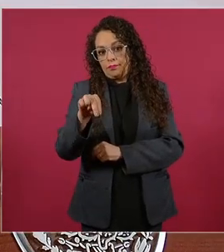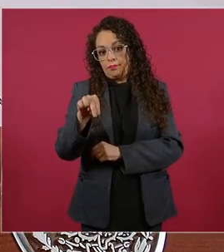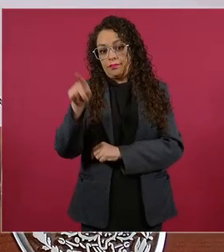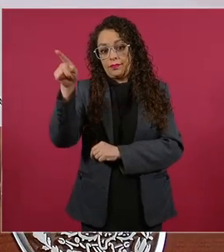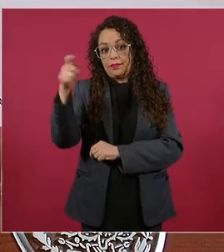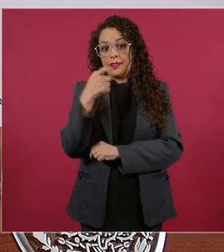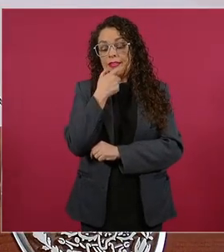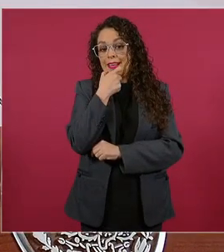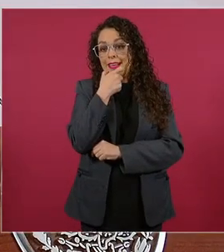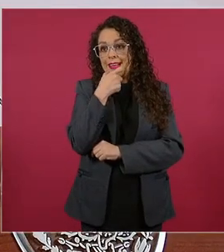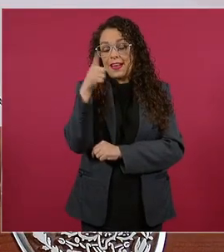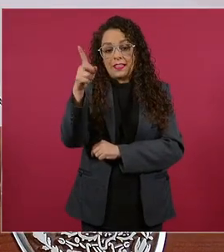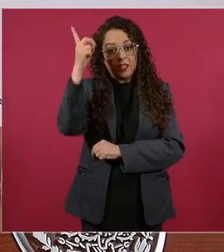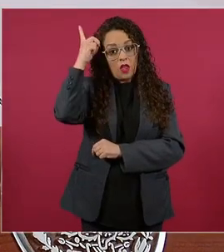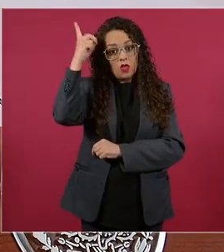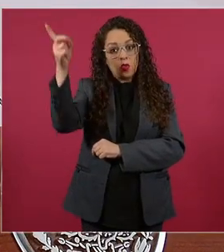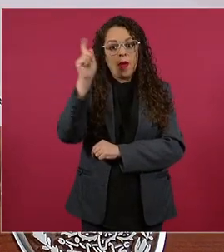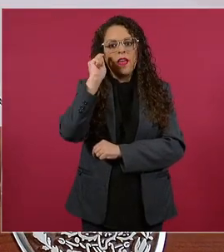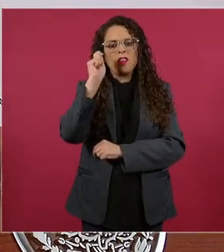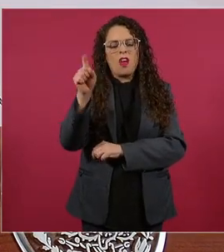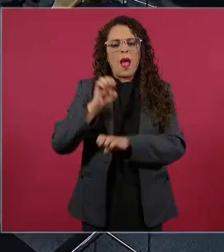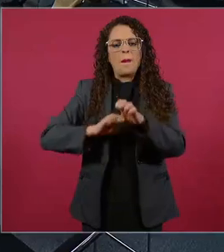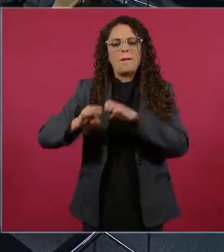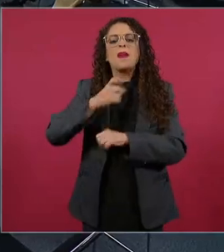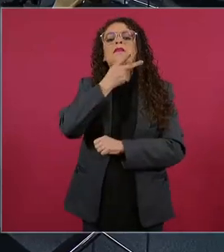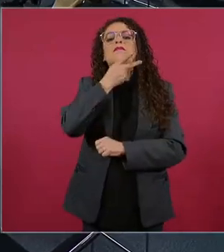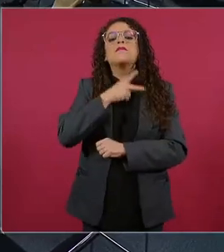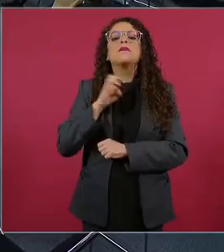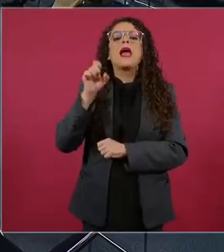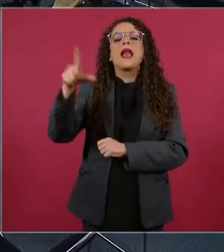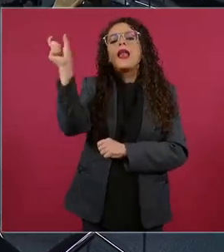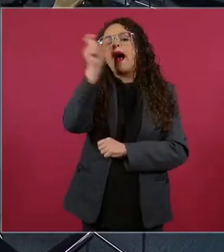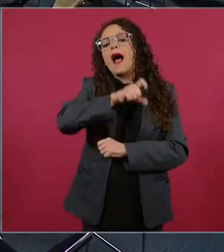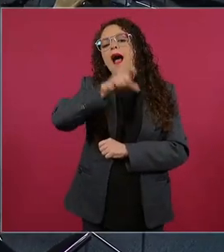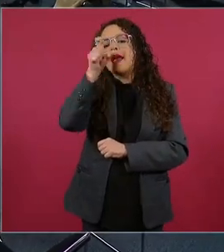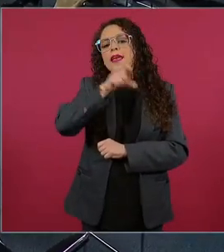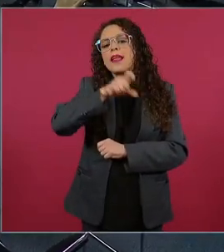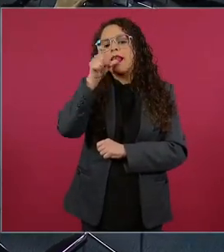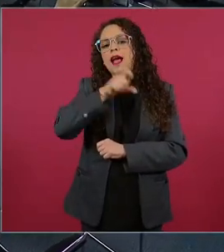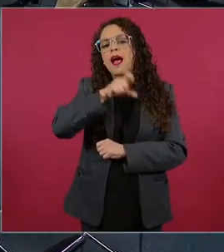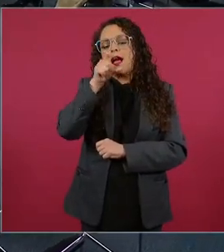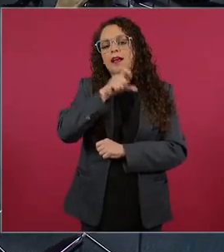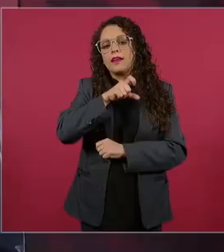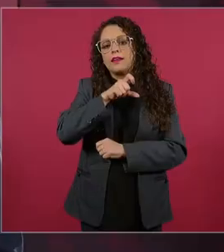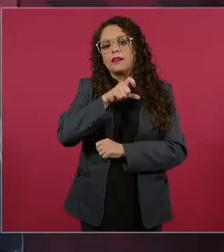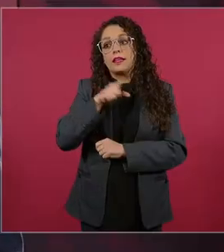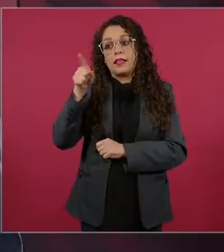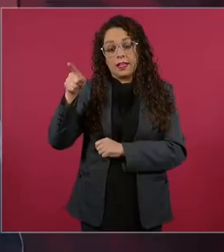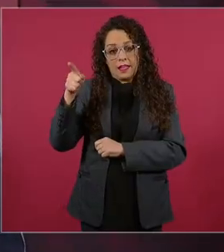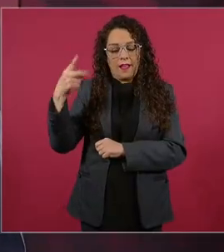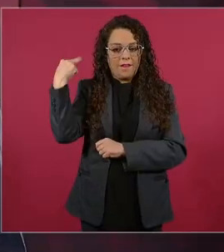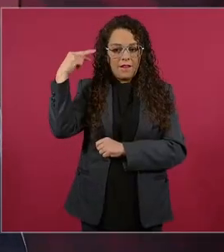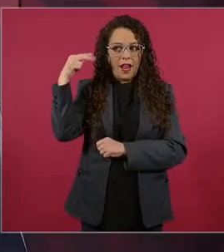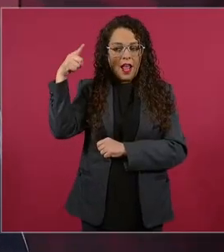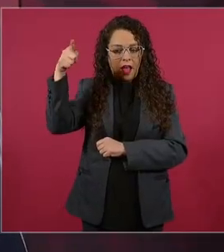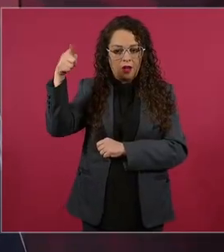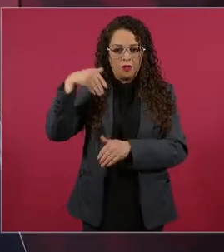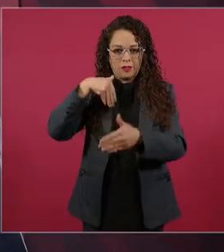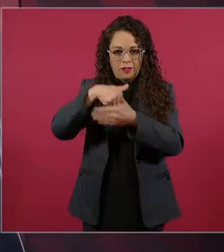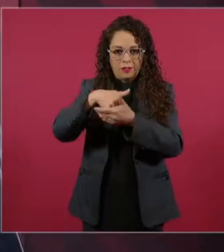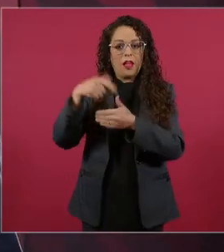de la compañía petrolera El Águila, que fue el que construyó el puerto de Veracruz, el puerto